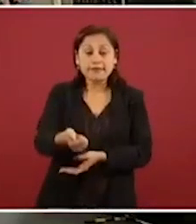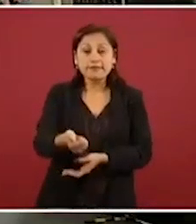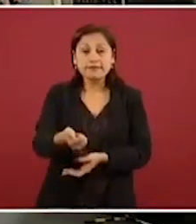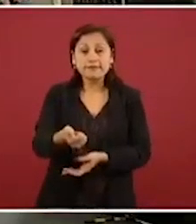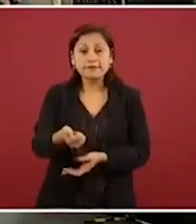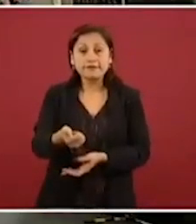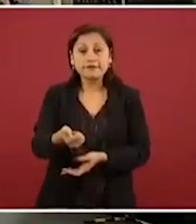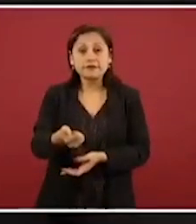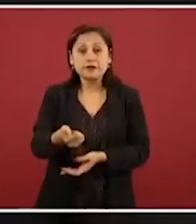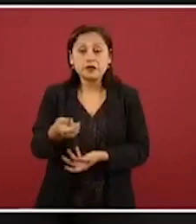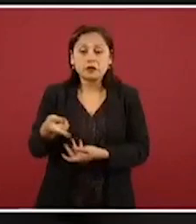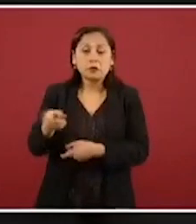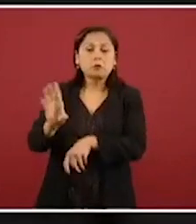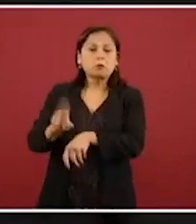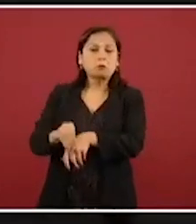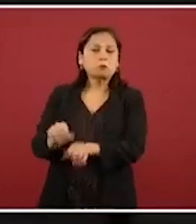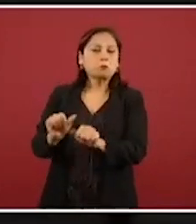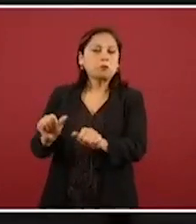o se los condonaban.